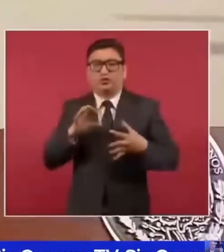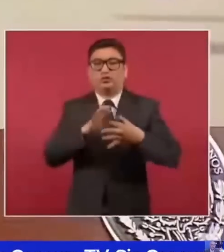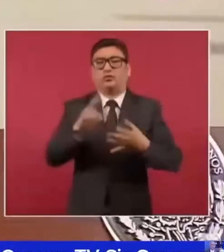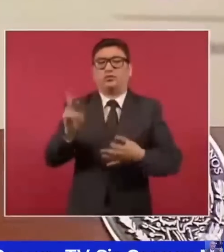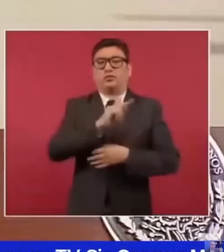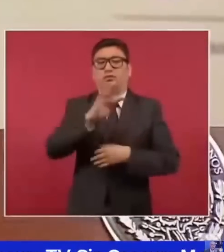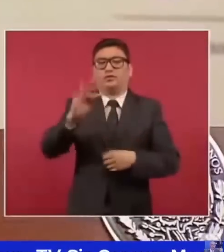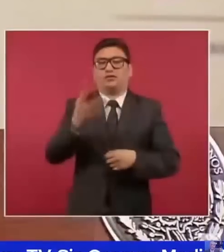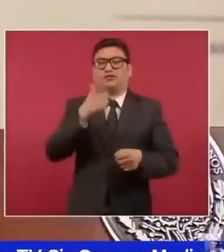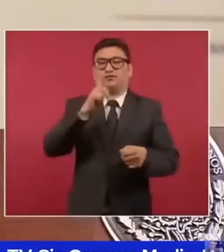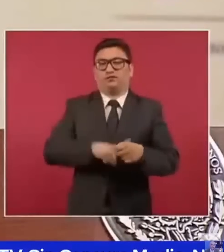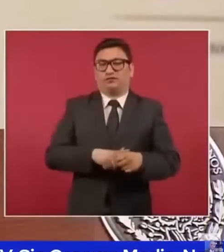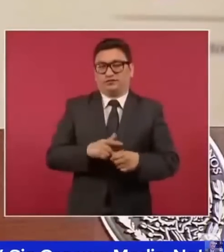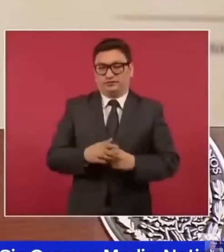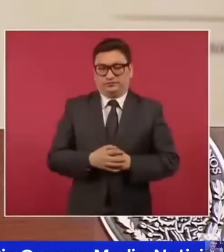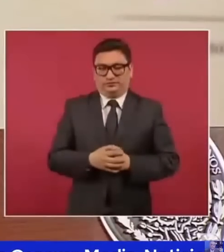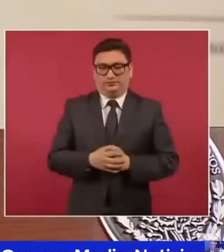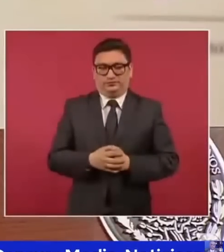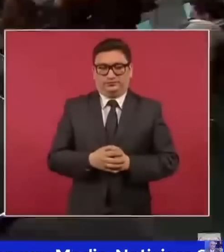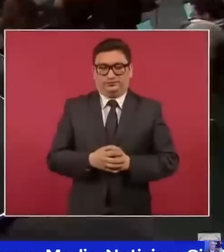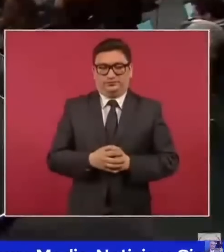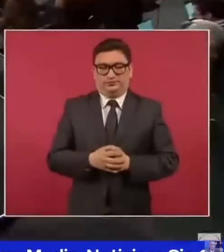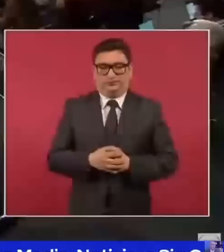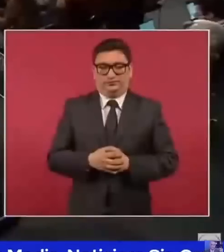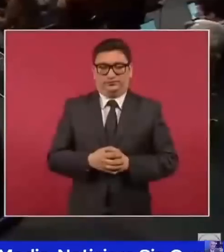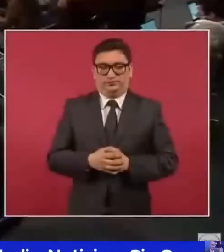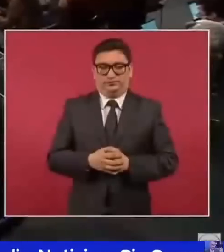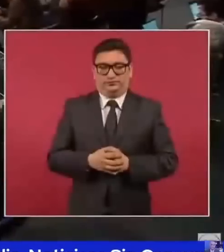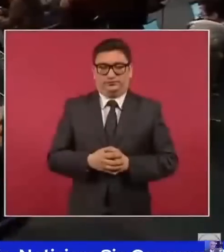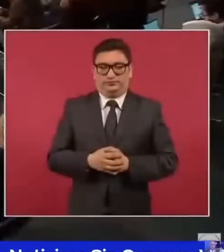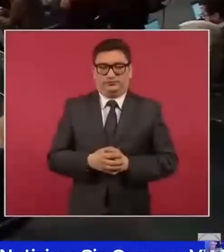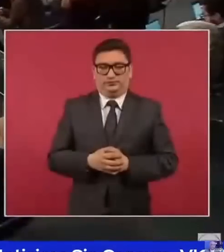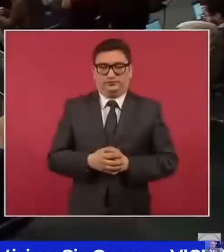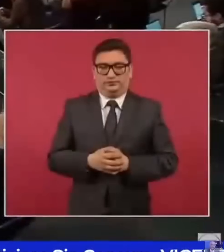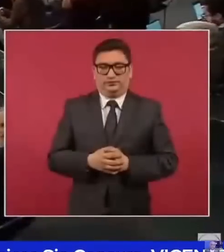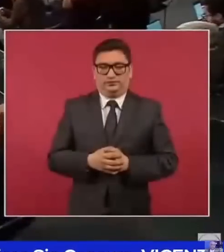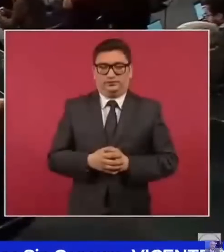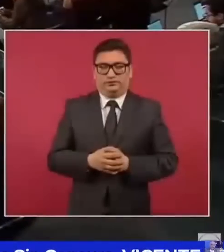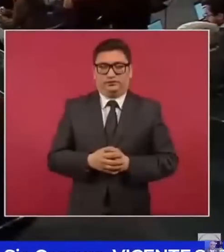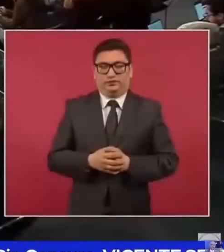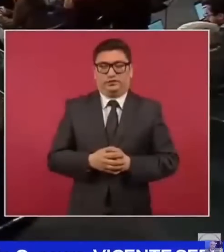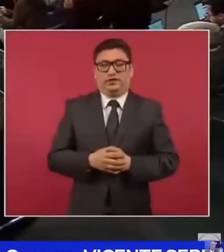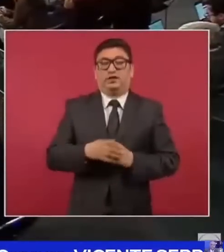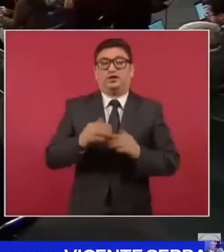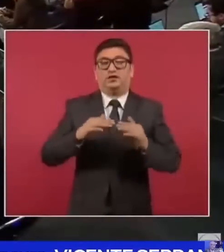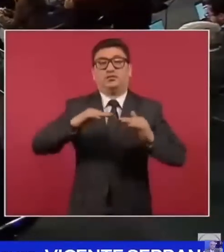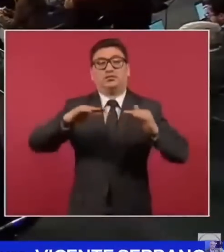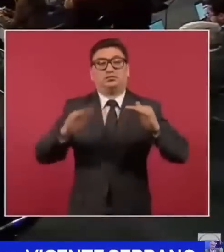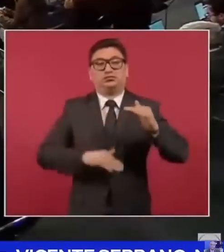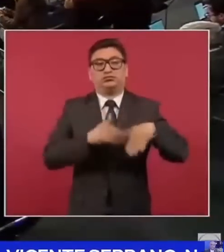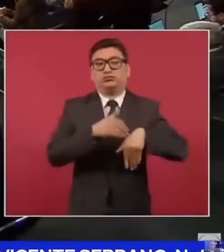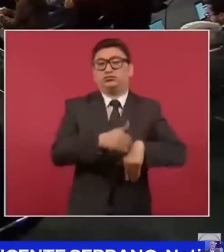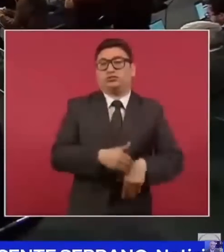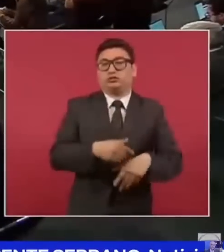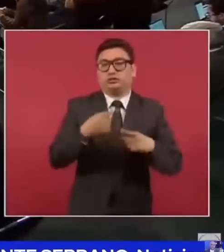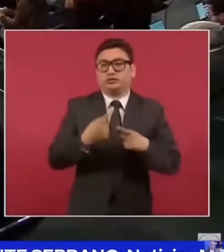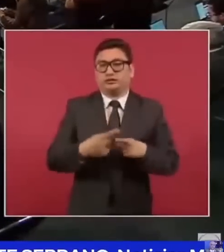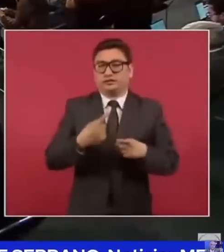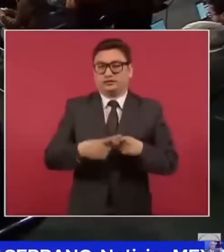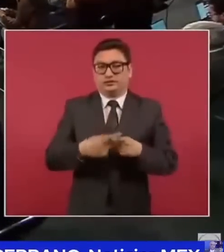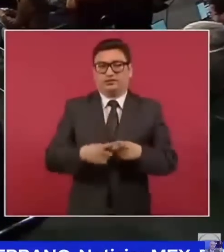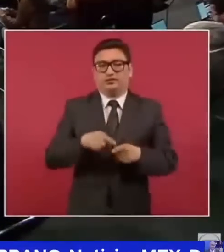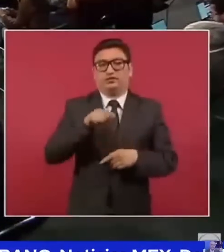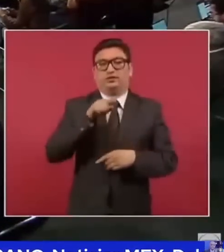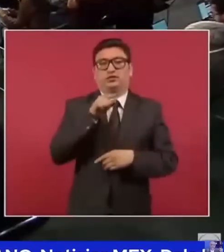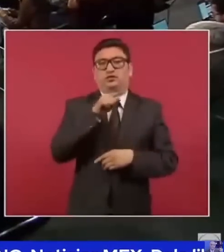Policía Federal y que estuviese bajo el mando de una especie